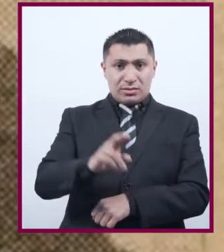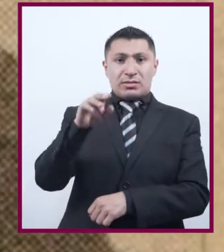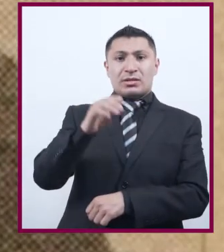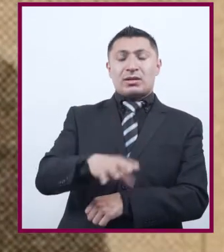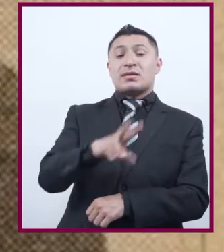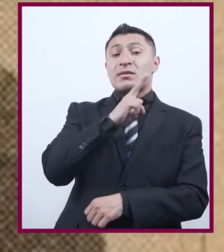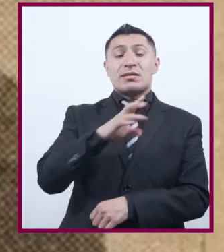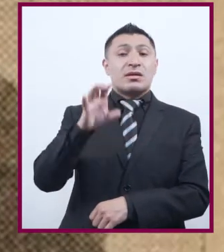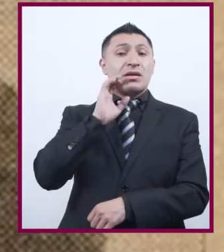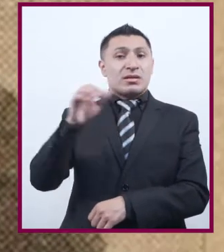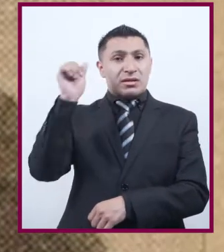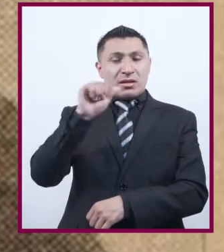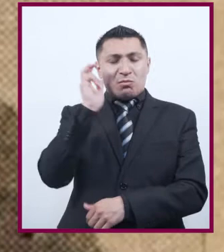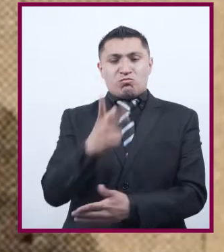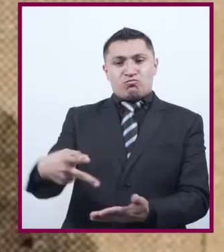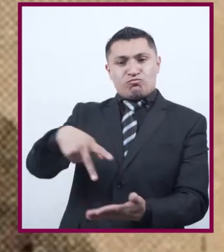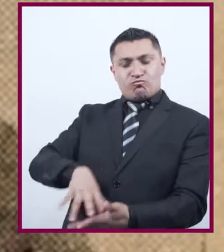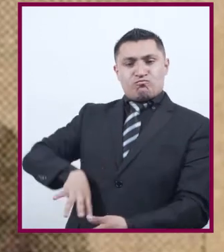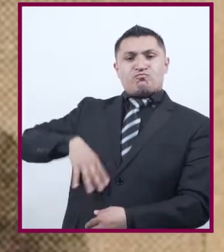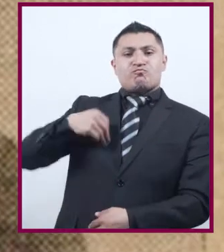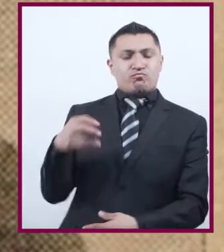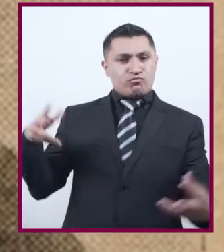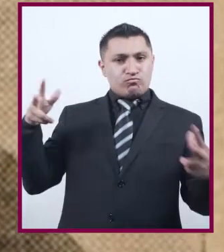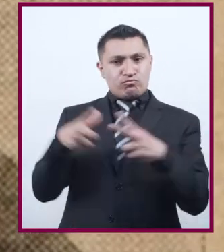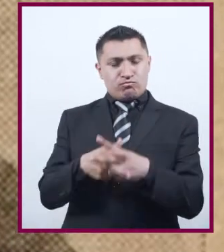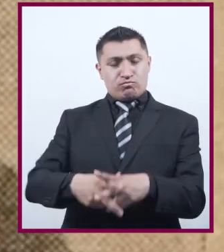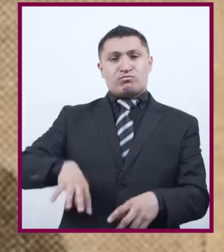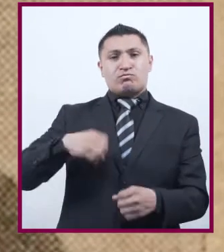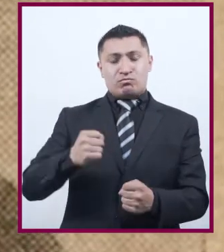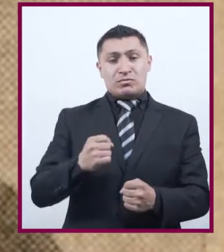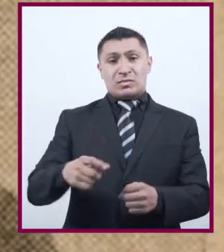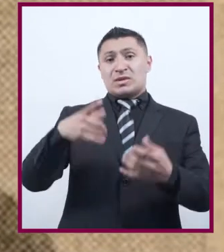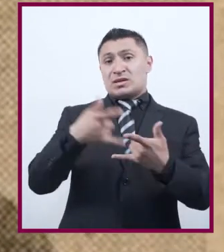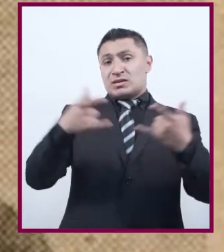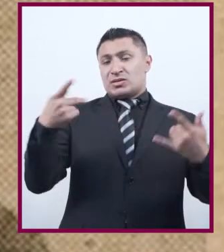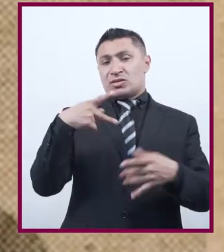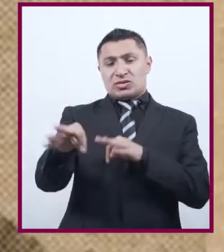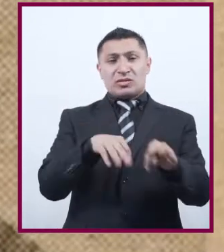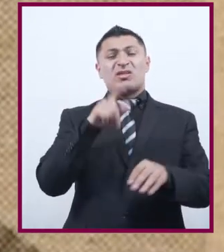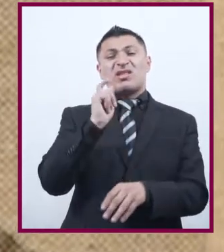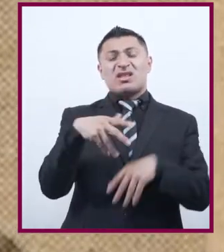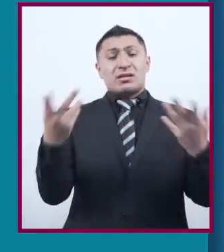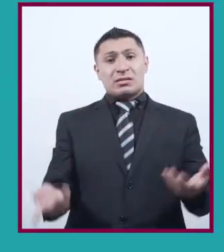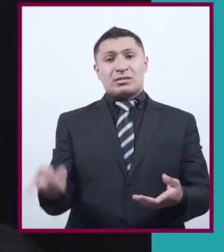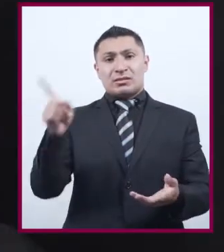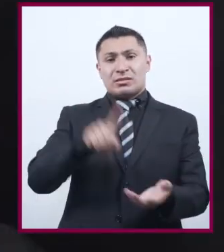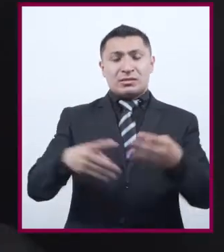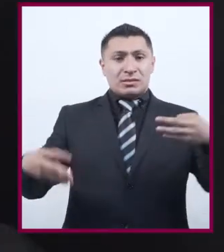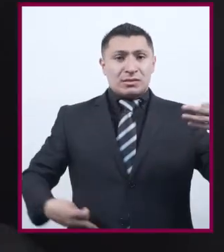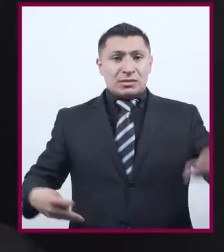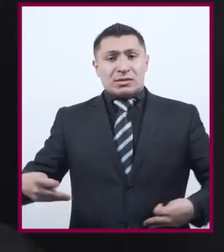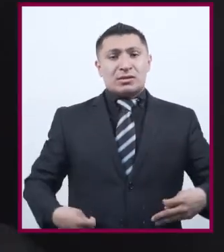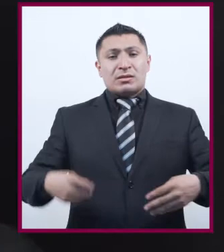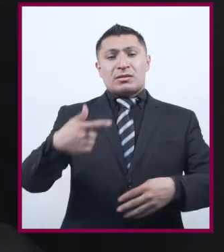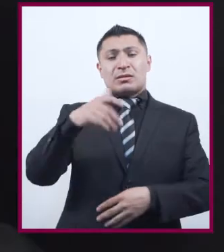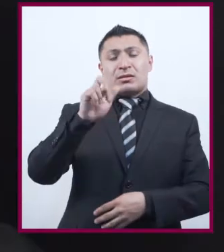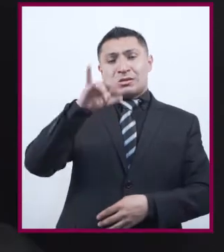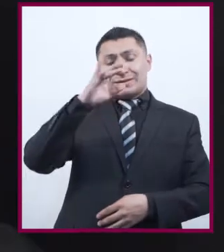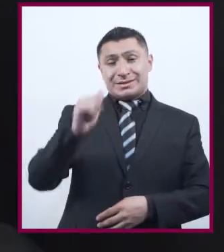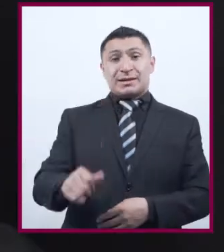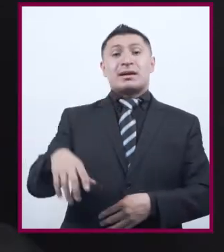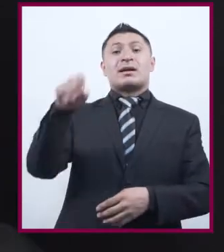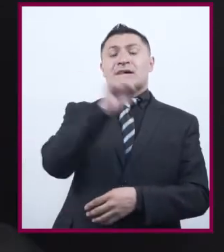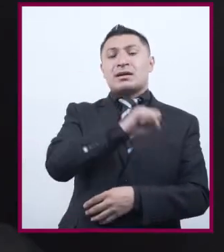Venustiano Carranza, siempre en pie de lucha. Una anécdota sobre su trabajo cuenta lo siguiente. En el Teatro García de